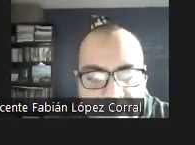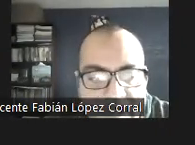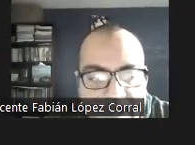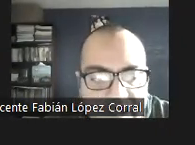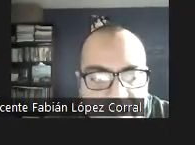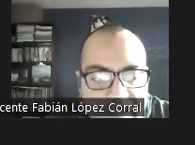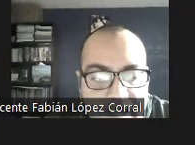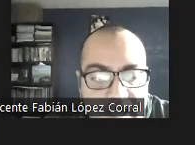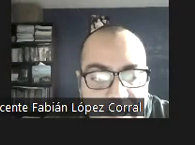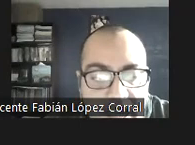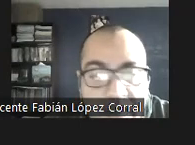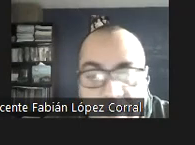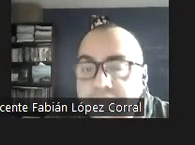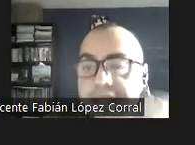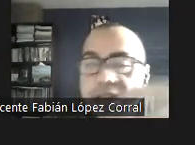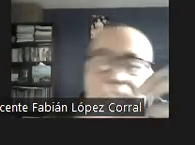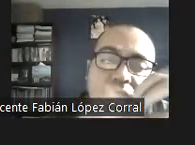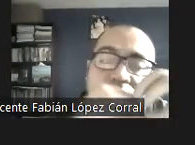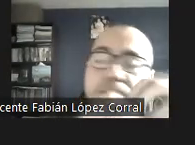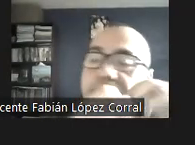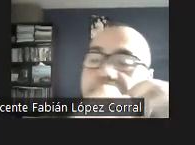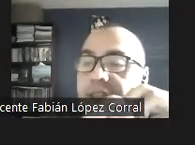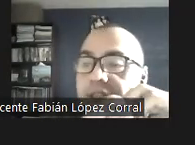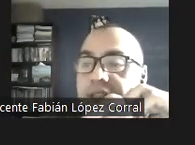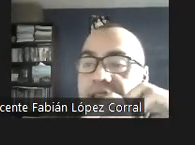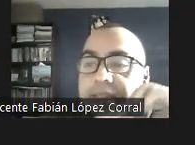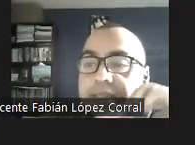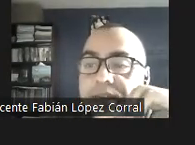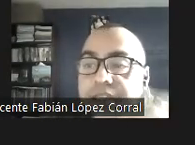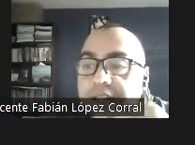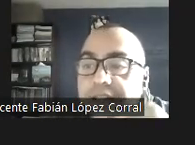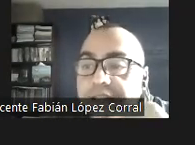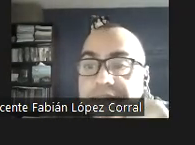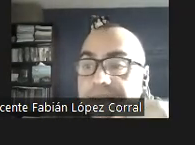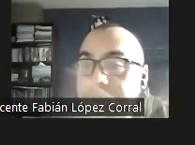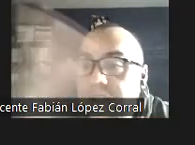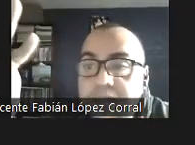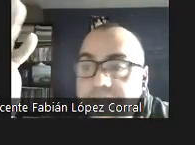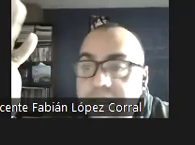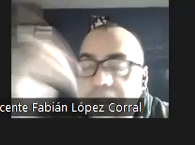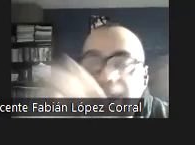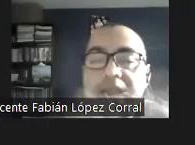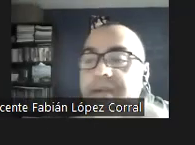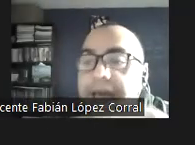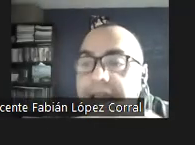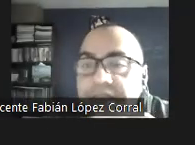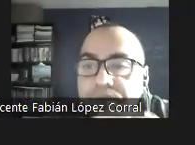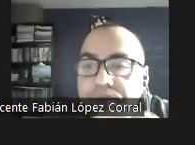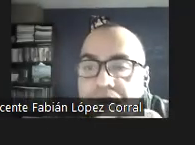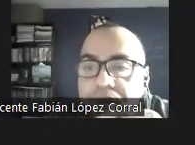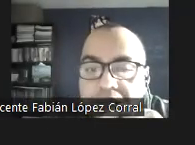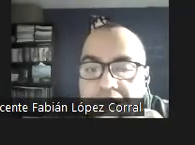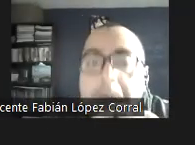regiones que ahorita están o forman parte de la masa continental pensamos en la Península de Baja